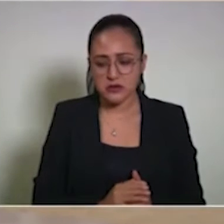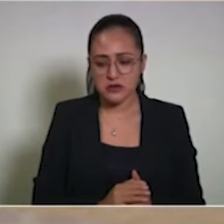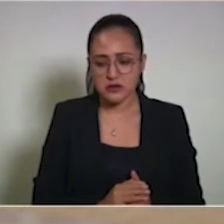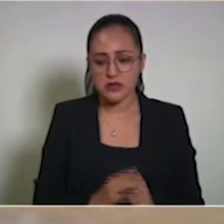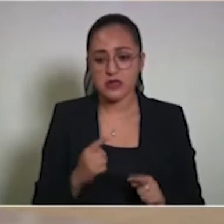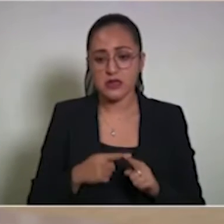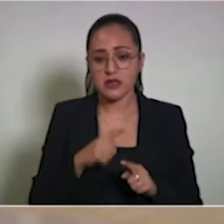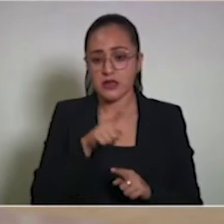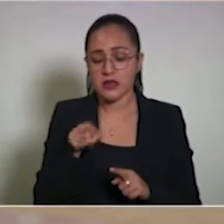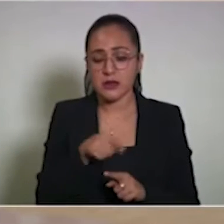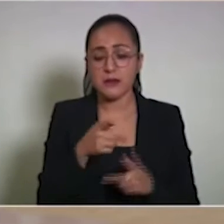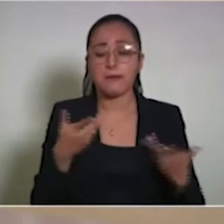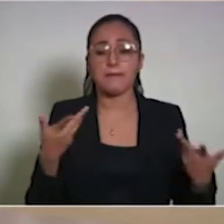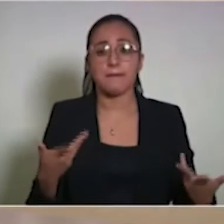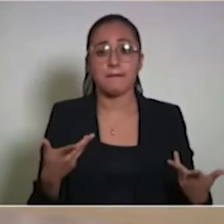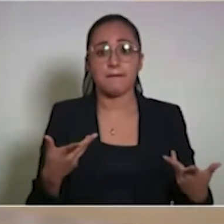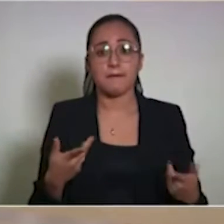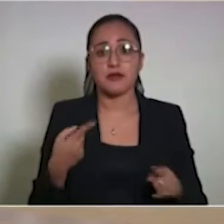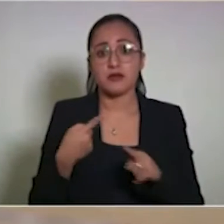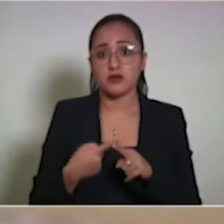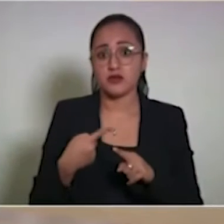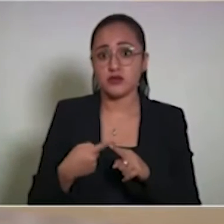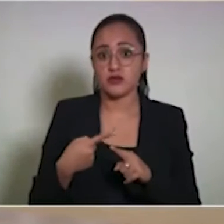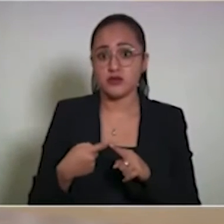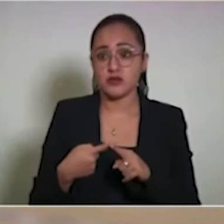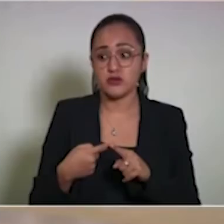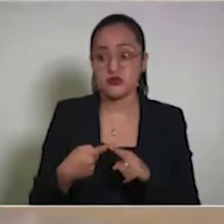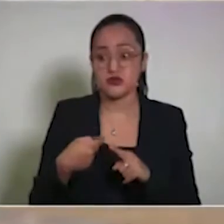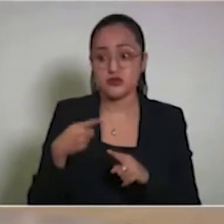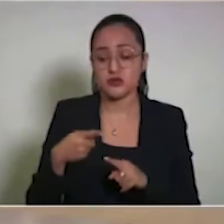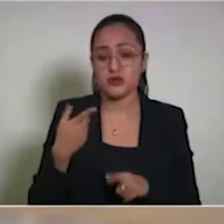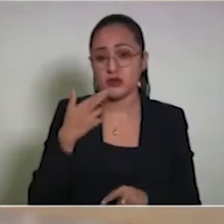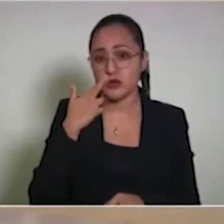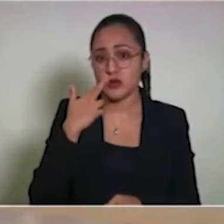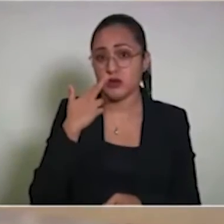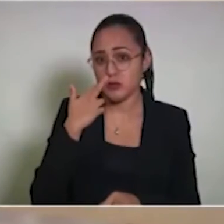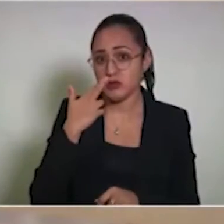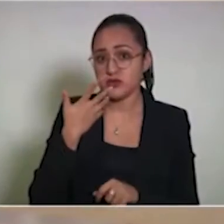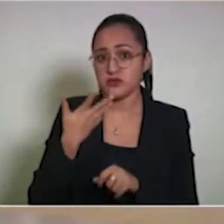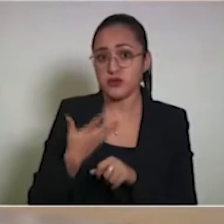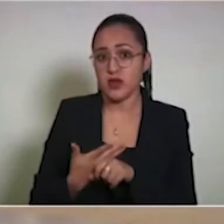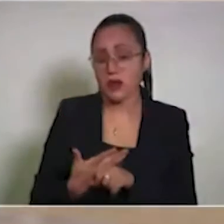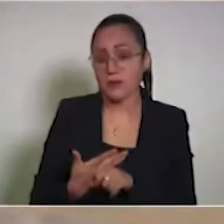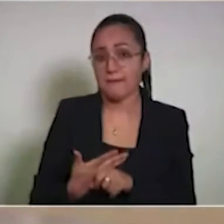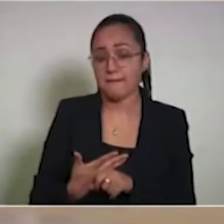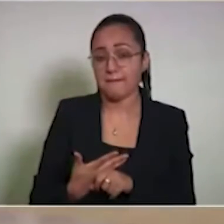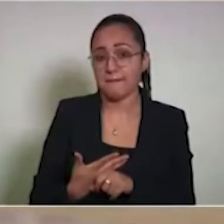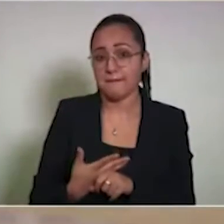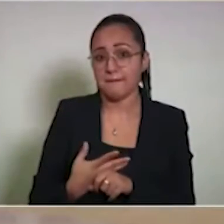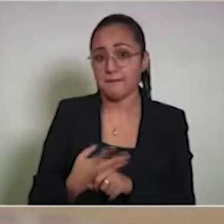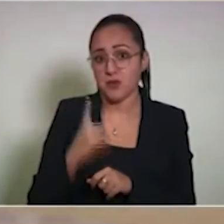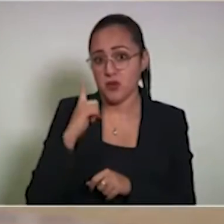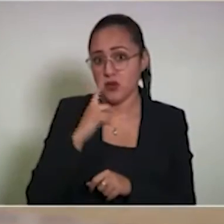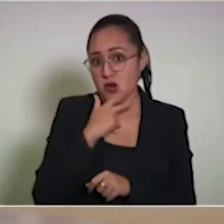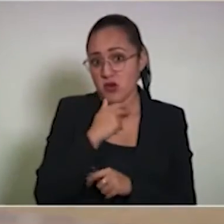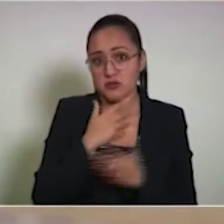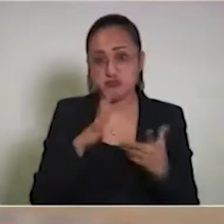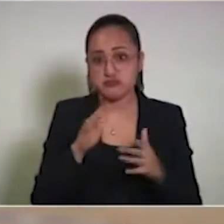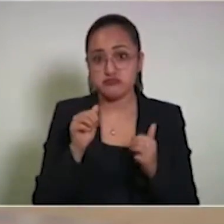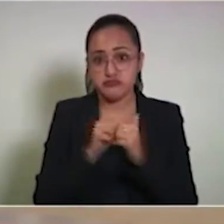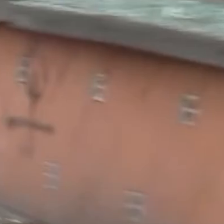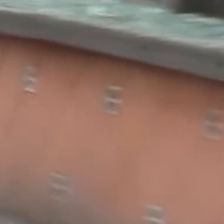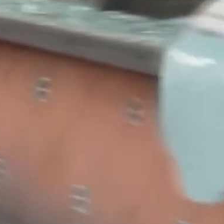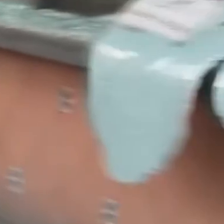a las autoras intelectuales, autoras materiales o autores materiales, aunque hayan ido con